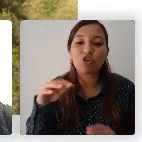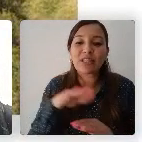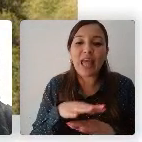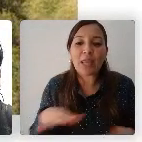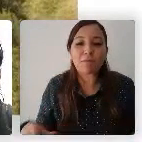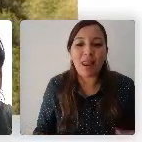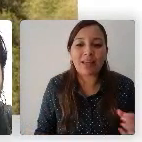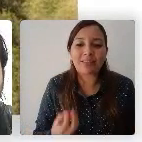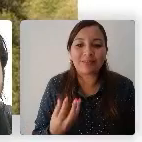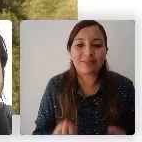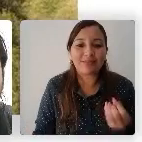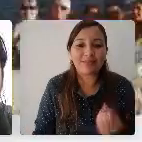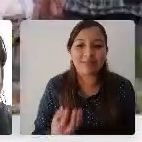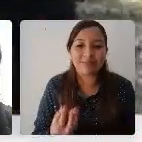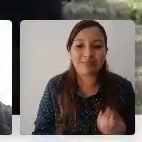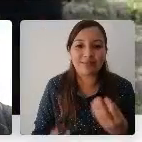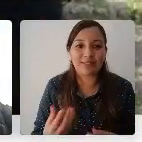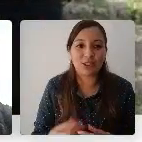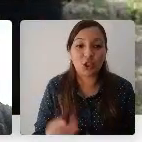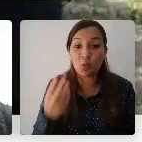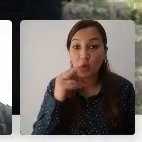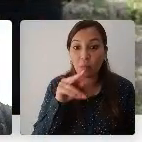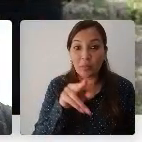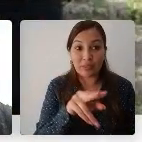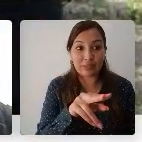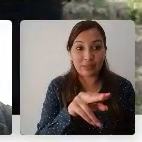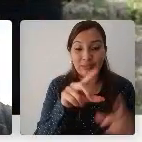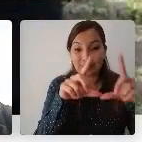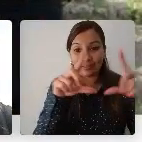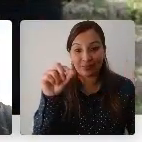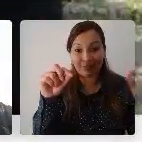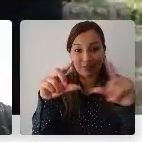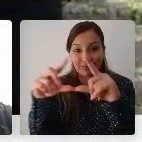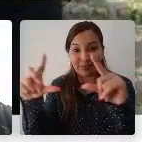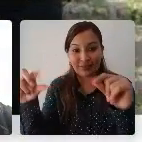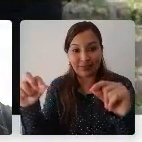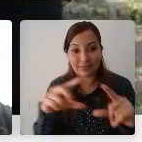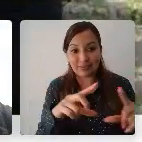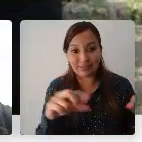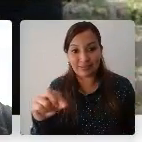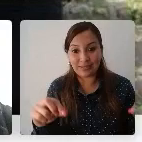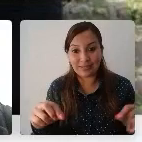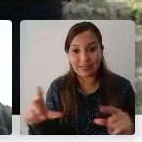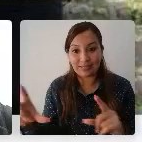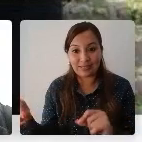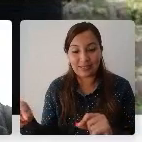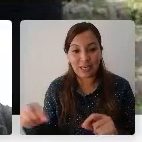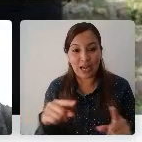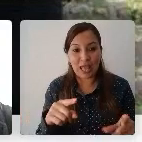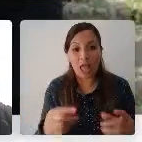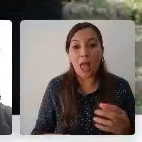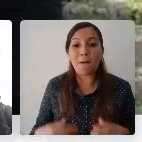¿no? Entonces, es un destino, como mencionas, destino para no ir deprisa, sino sobre todo hacer una